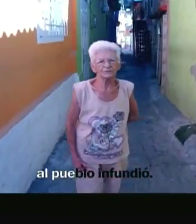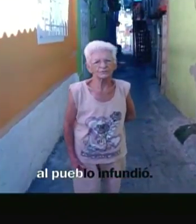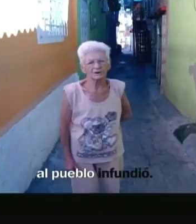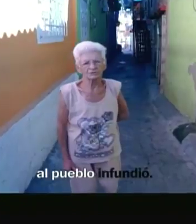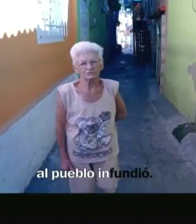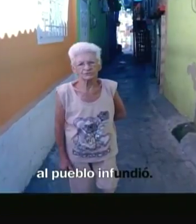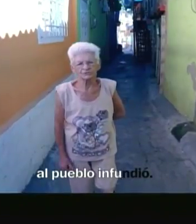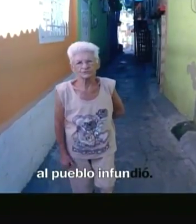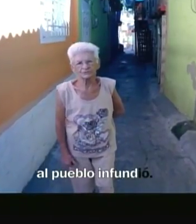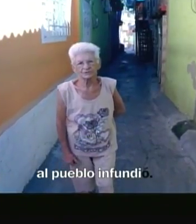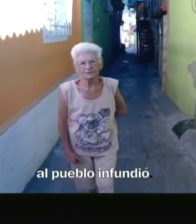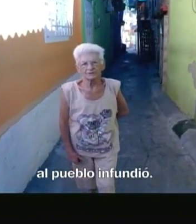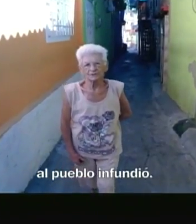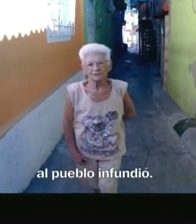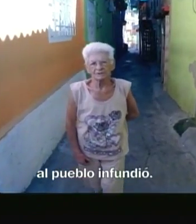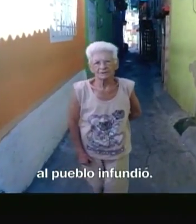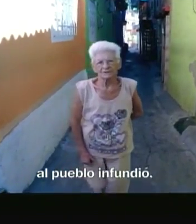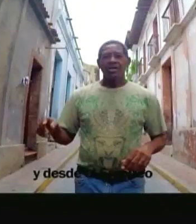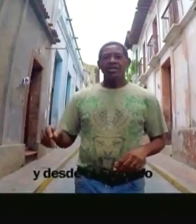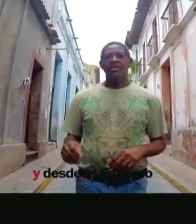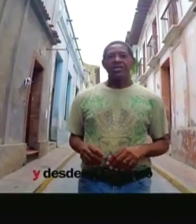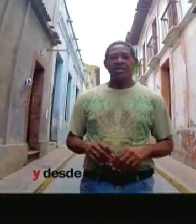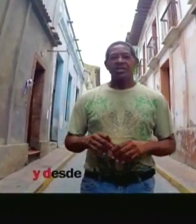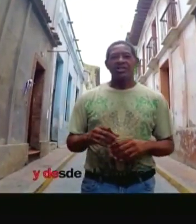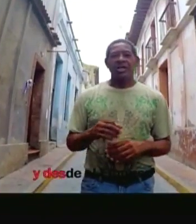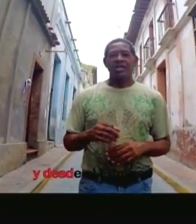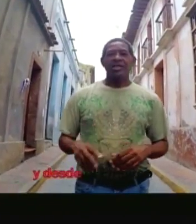al pueblo infundió!